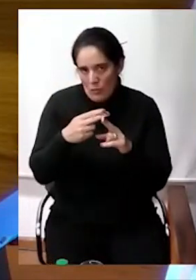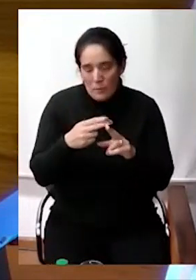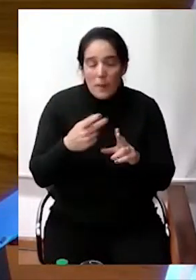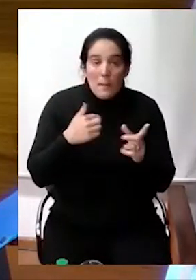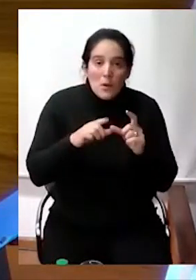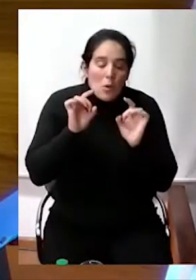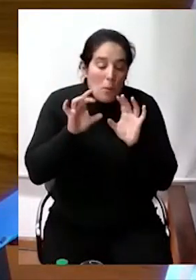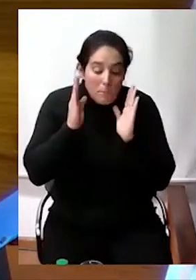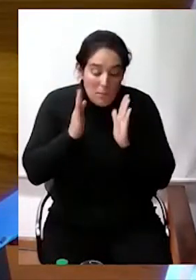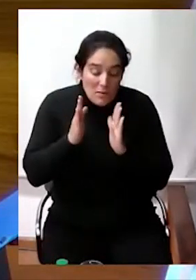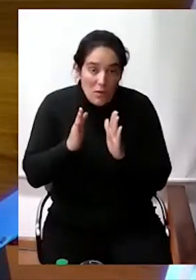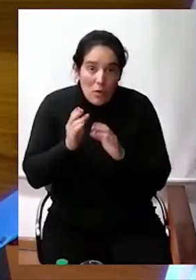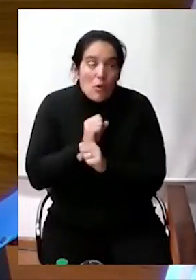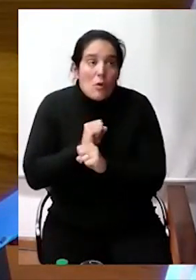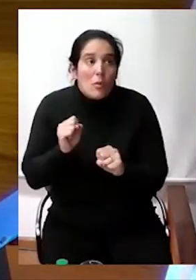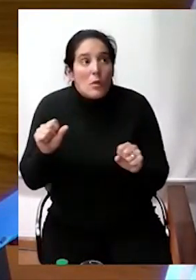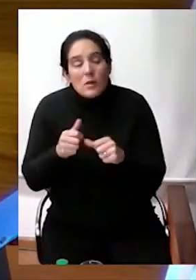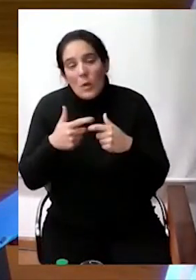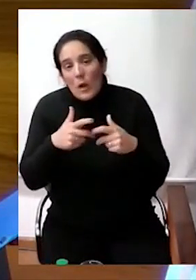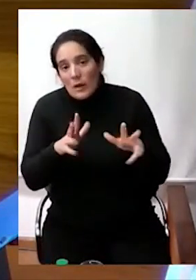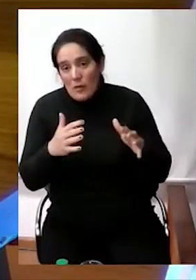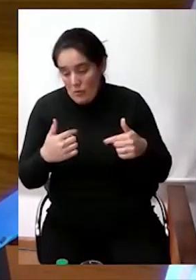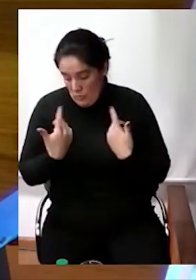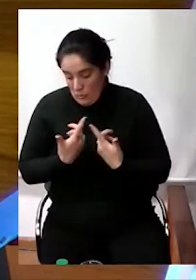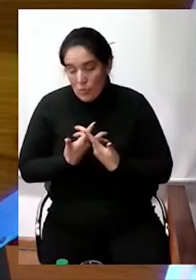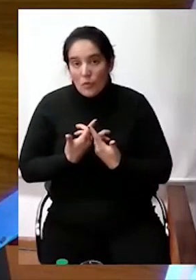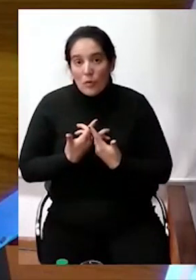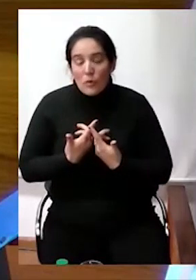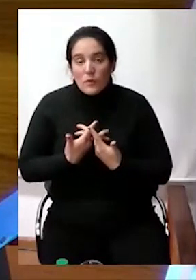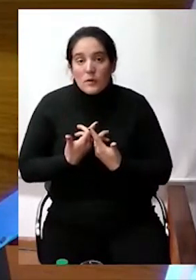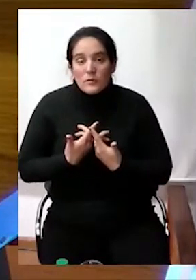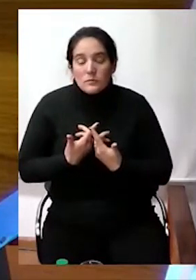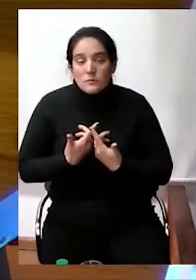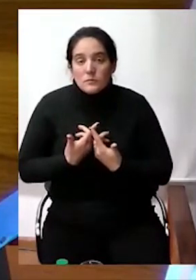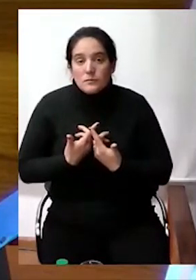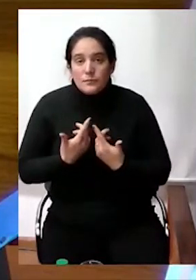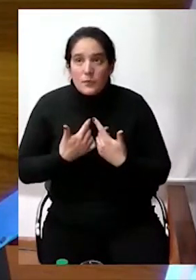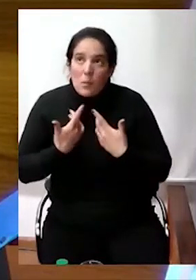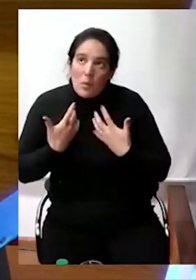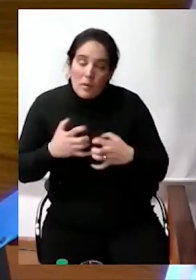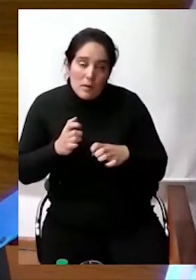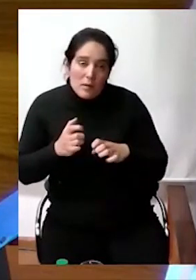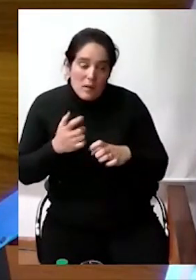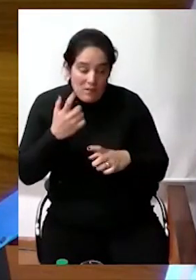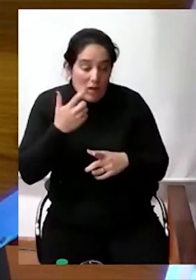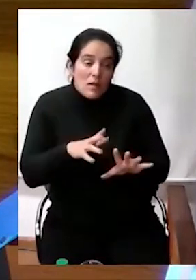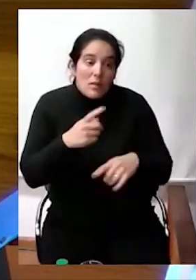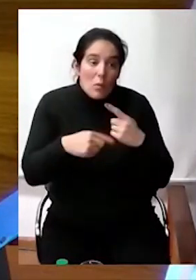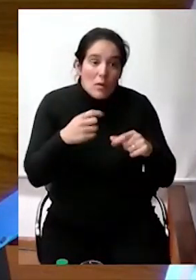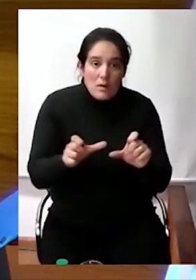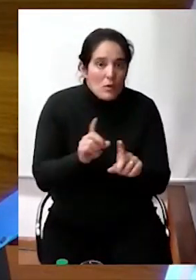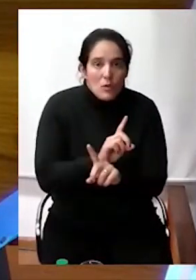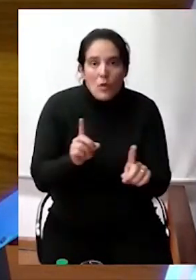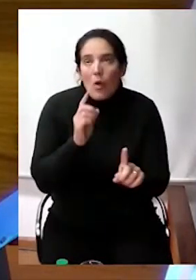es específico lo que tenemos que hacer no podemos actuar por nosotros como este por sí Y ante Sí y